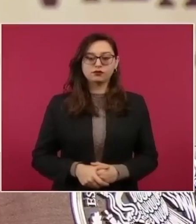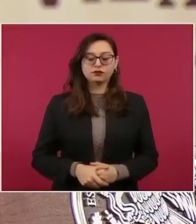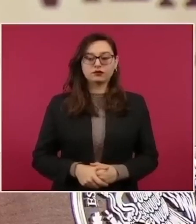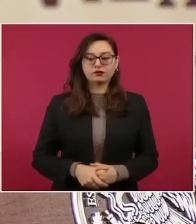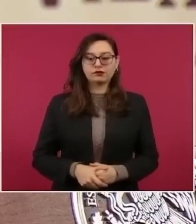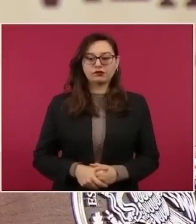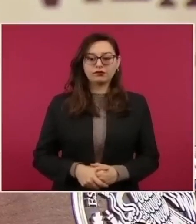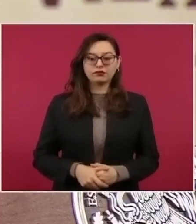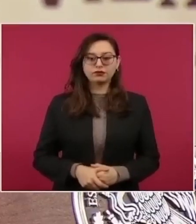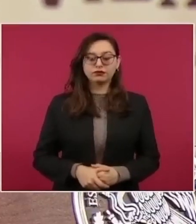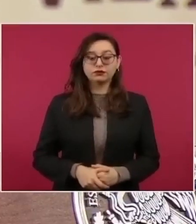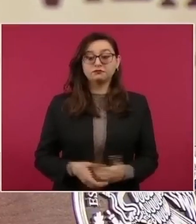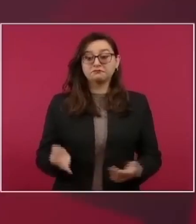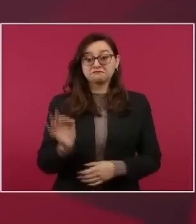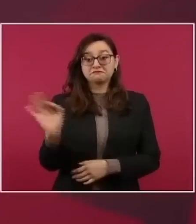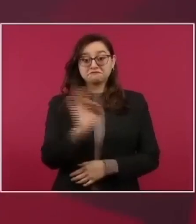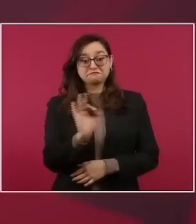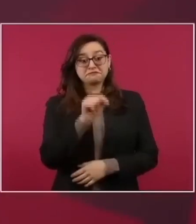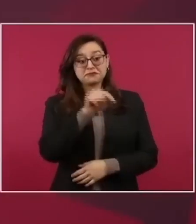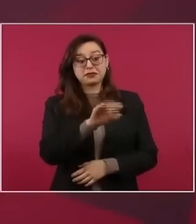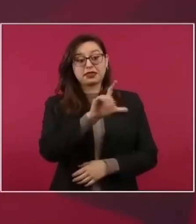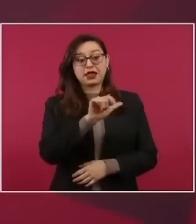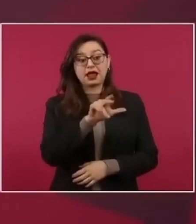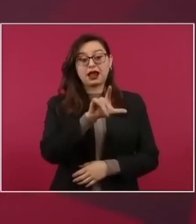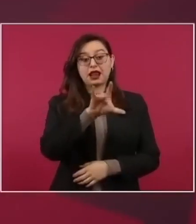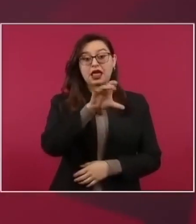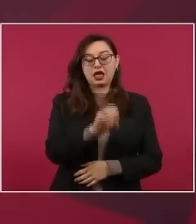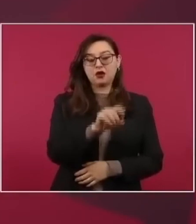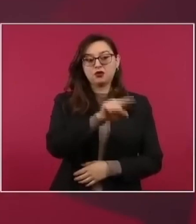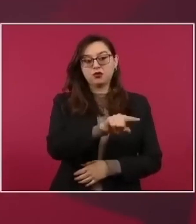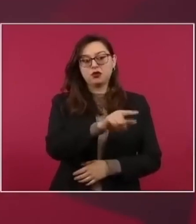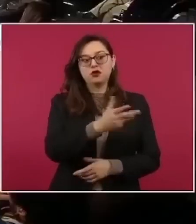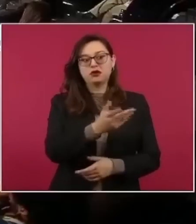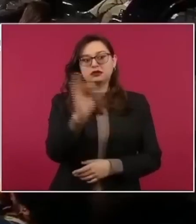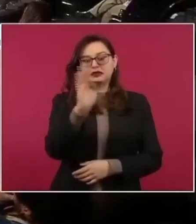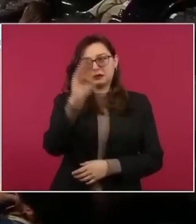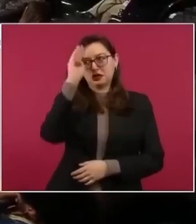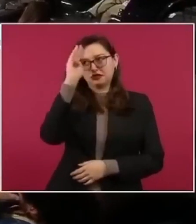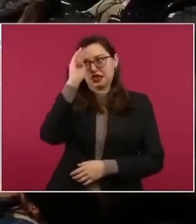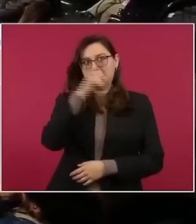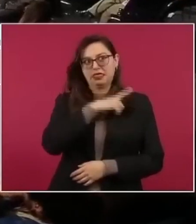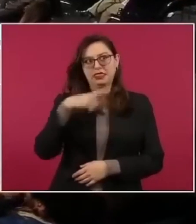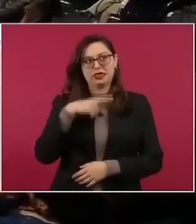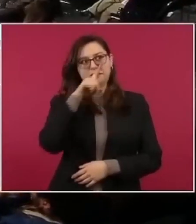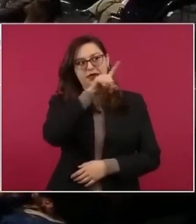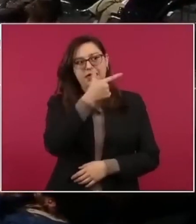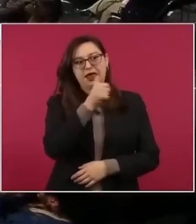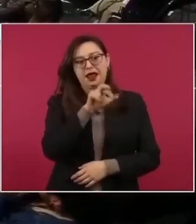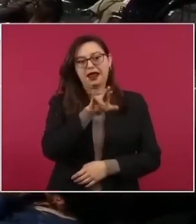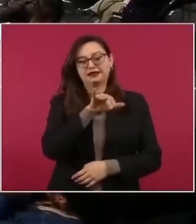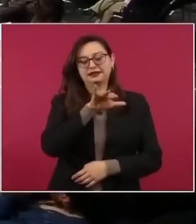machuchones están pensando en eso, ¿no? En hacer una marcha para defender a García Luna y sacar ahora